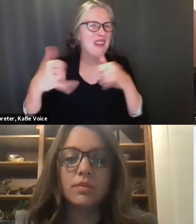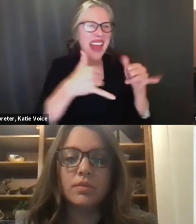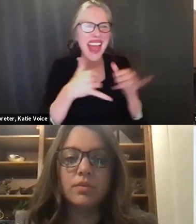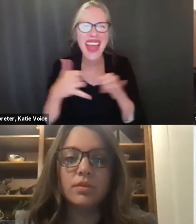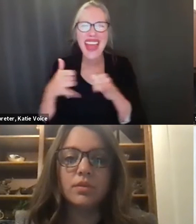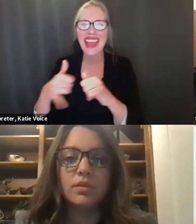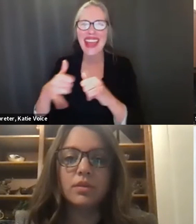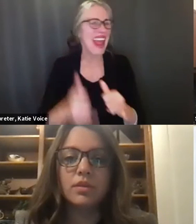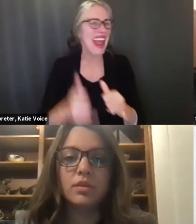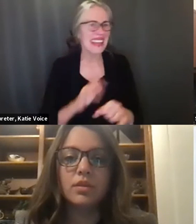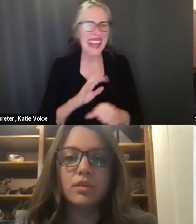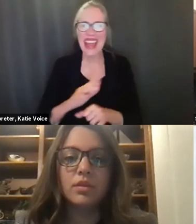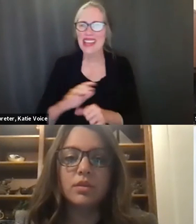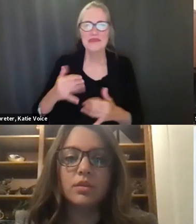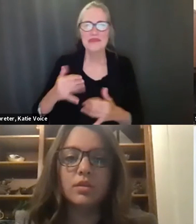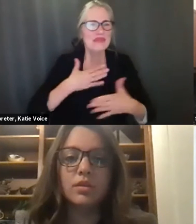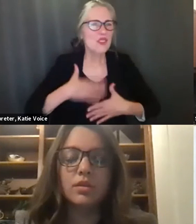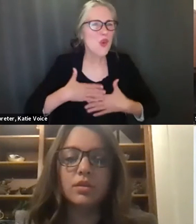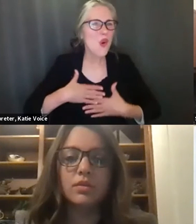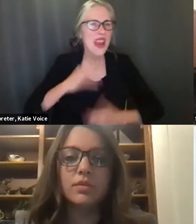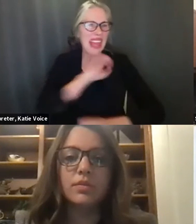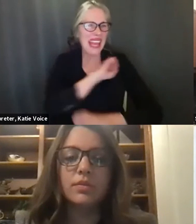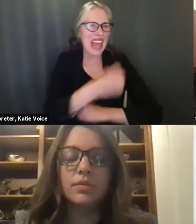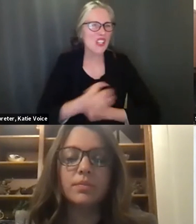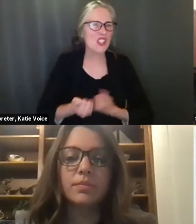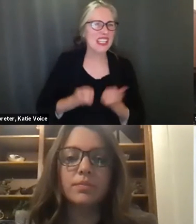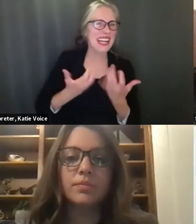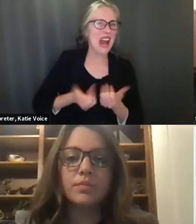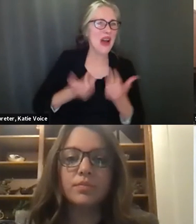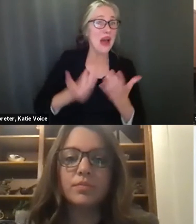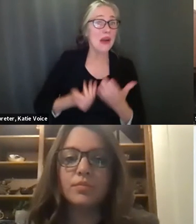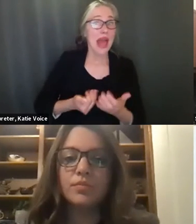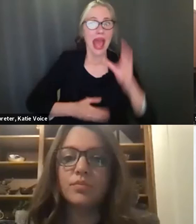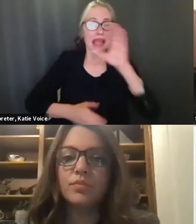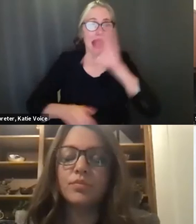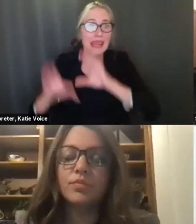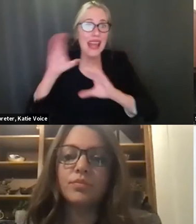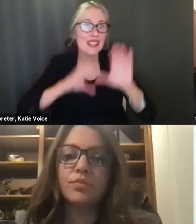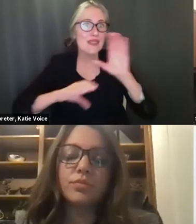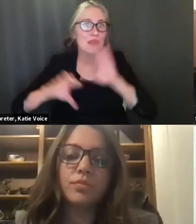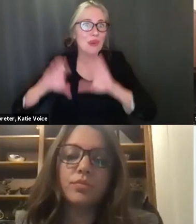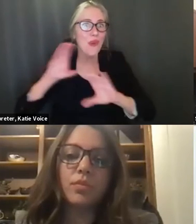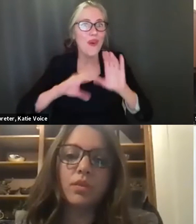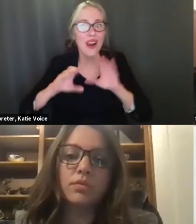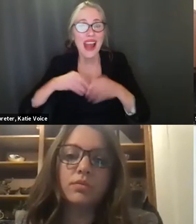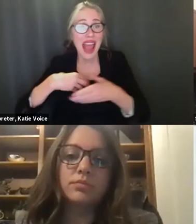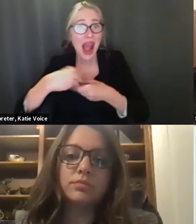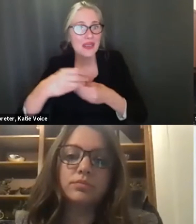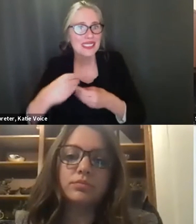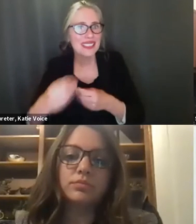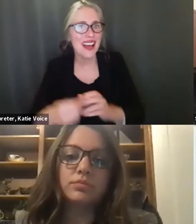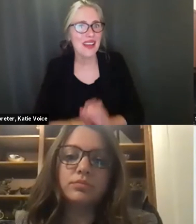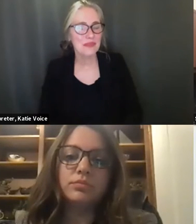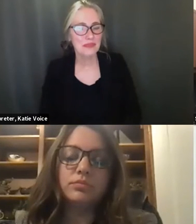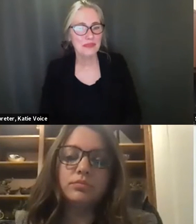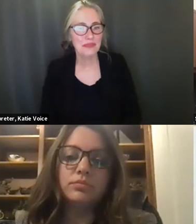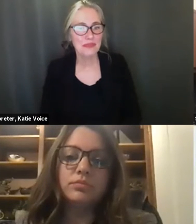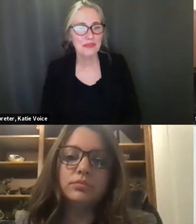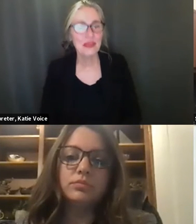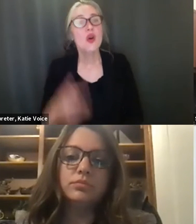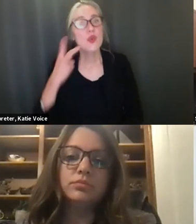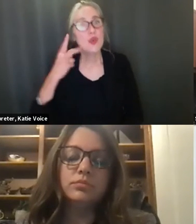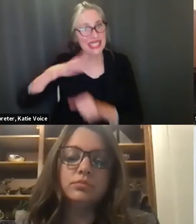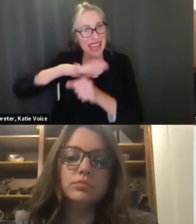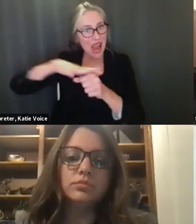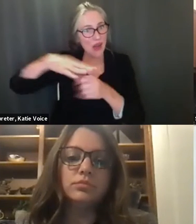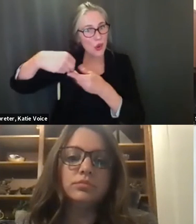y próxima diapositiva y que tengan la oportunidad de explorar las ciencias y matemáticas al aire libre. Queremos